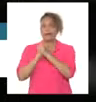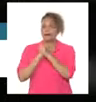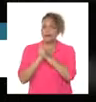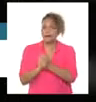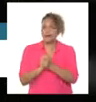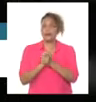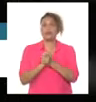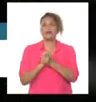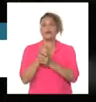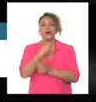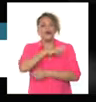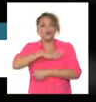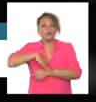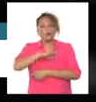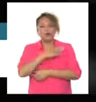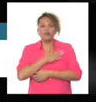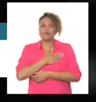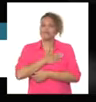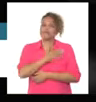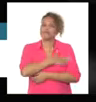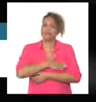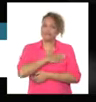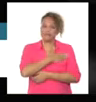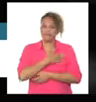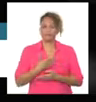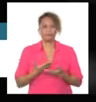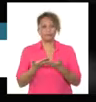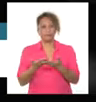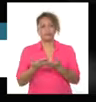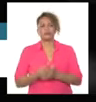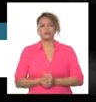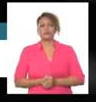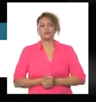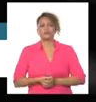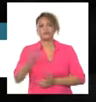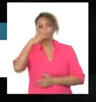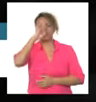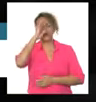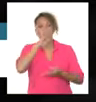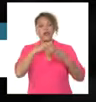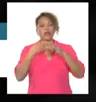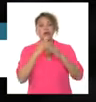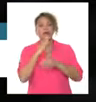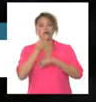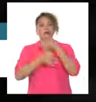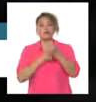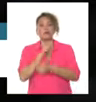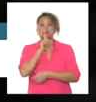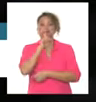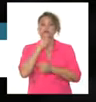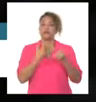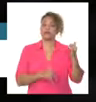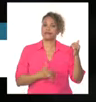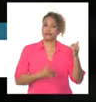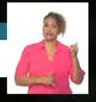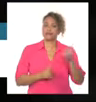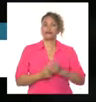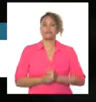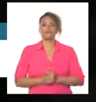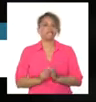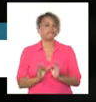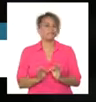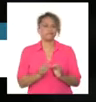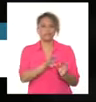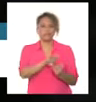su público nuestras sentidas condolencias. Como dice Cuba Debate, silencio para la guitarra". Por su parte, el